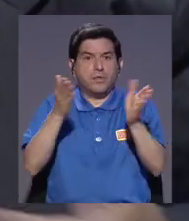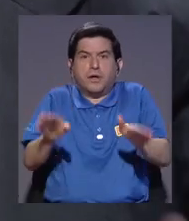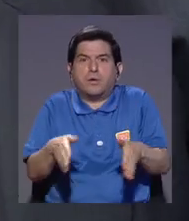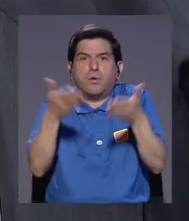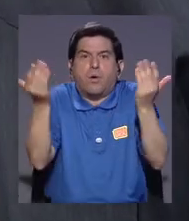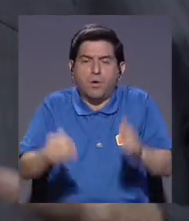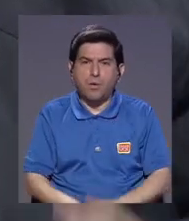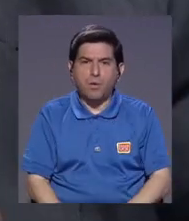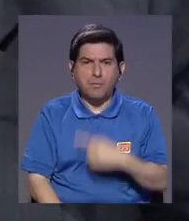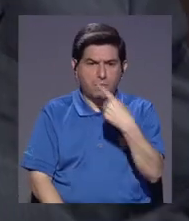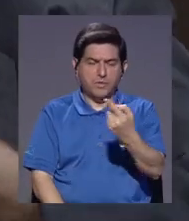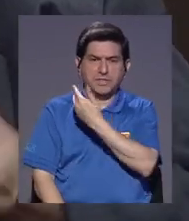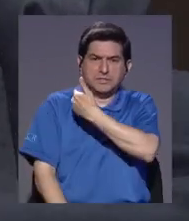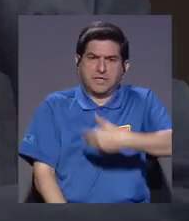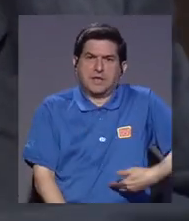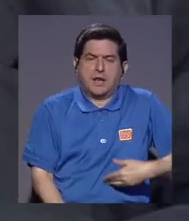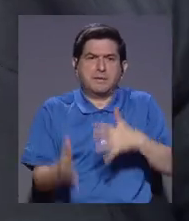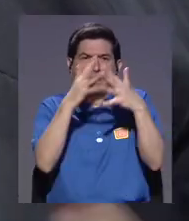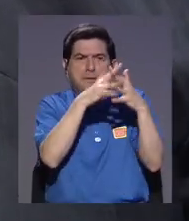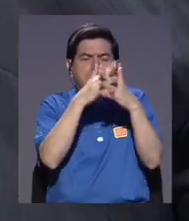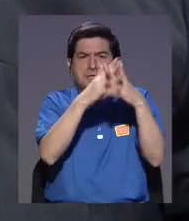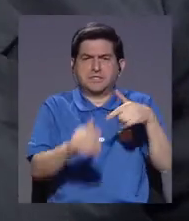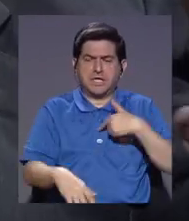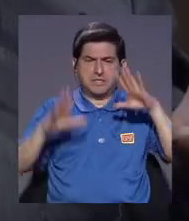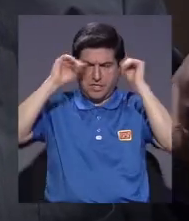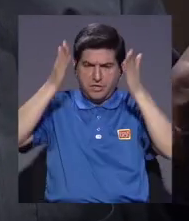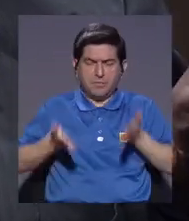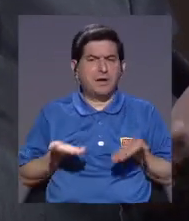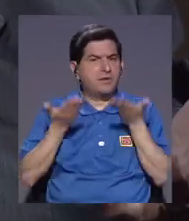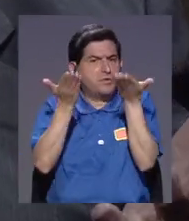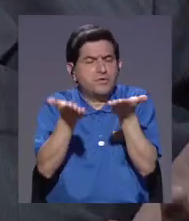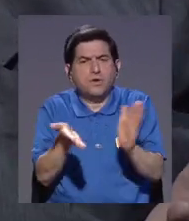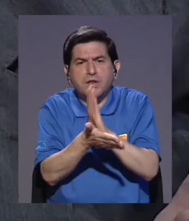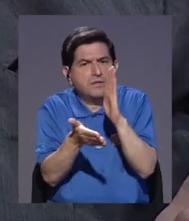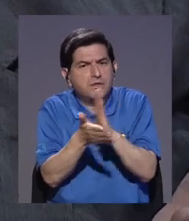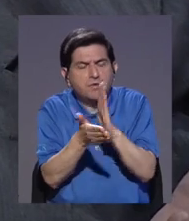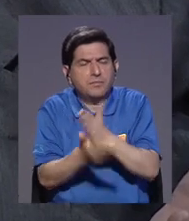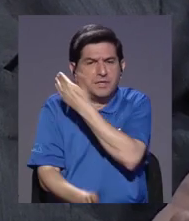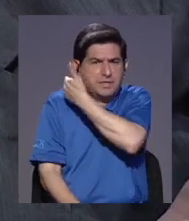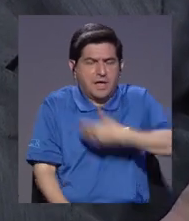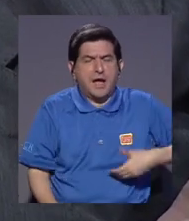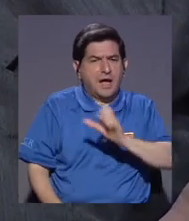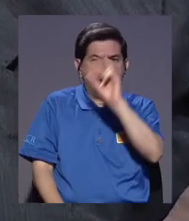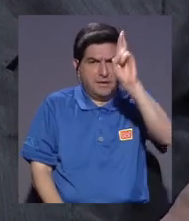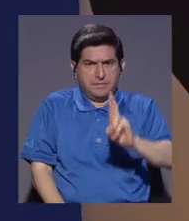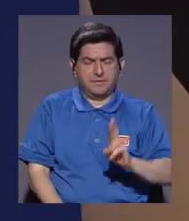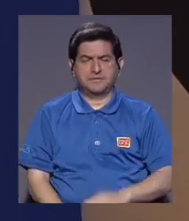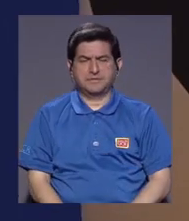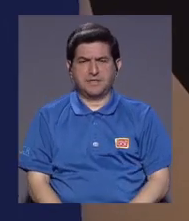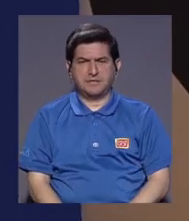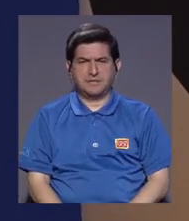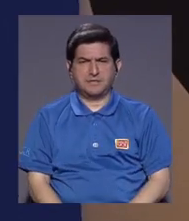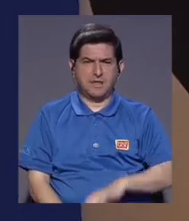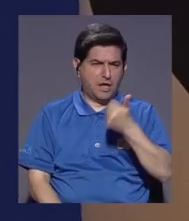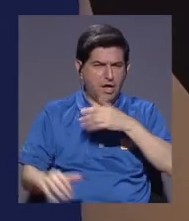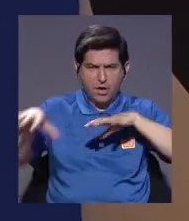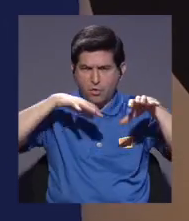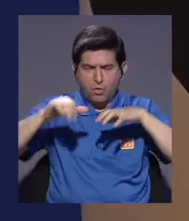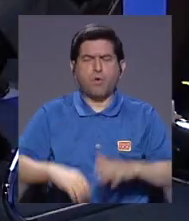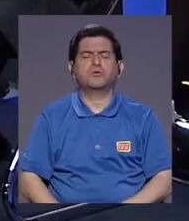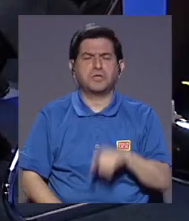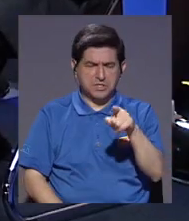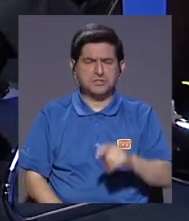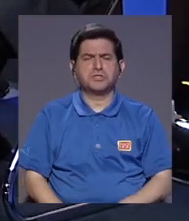que va a decir el presidente cárter que yo como embajador no le pueden llegar un telefax al presidente costa rica creo coincidieron en muchos otros eventos